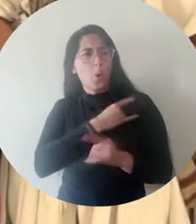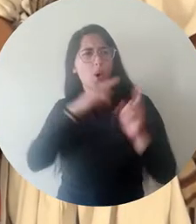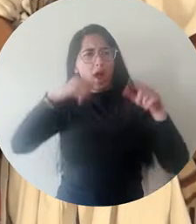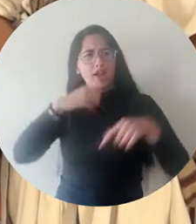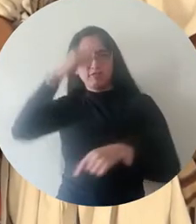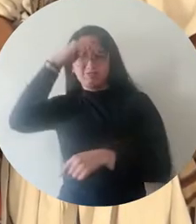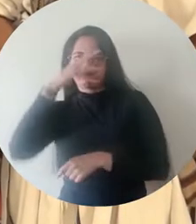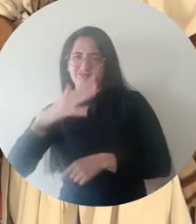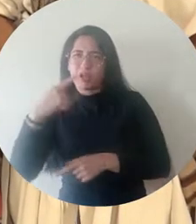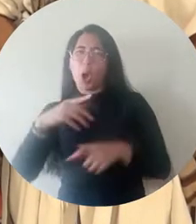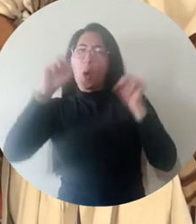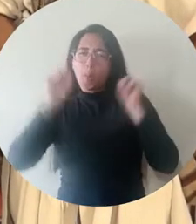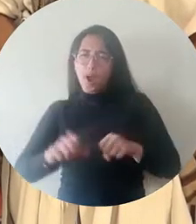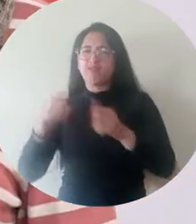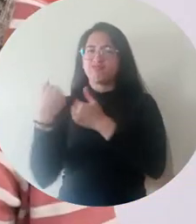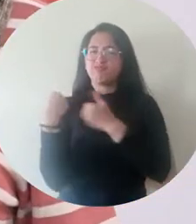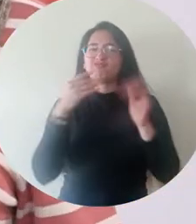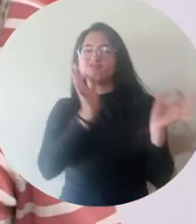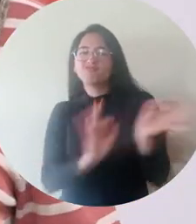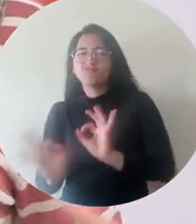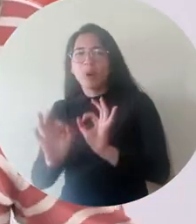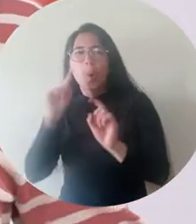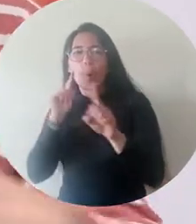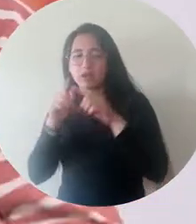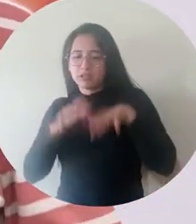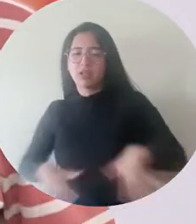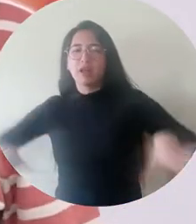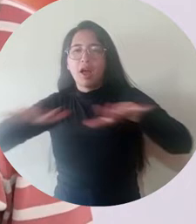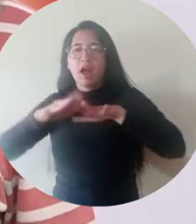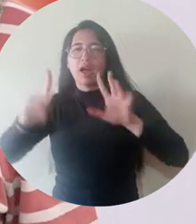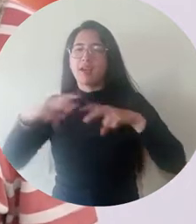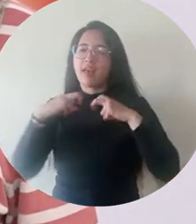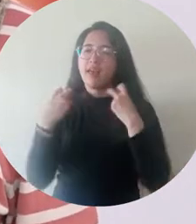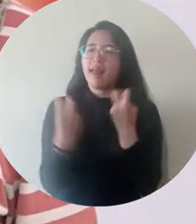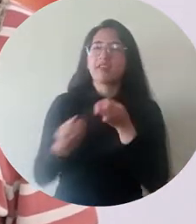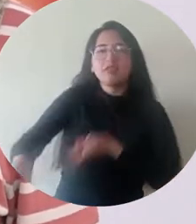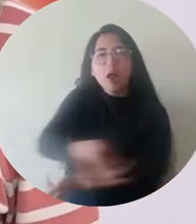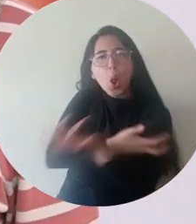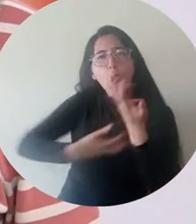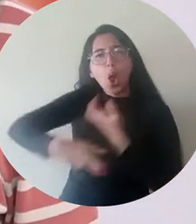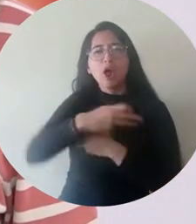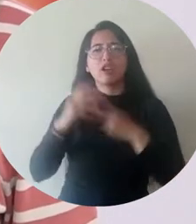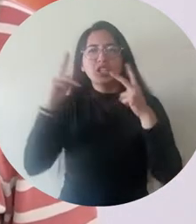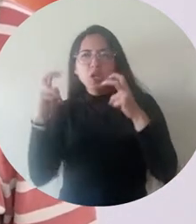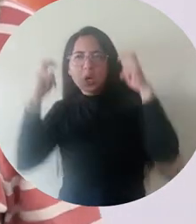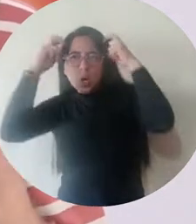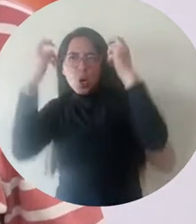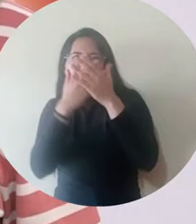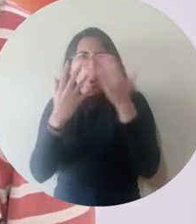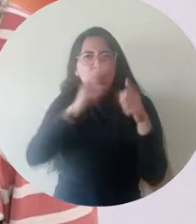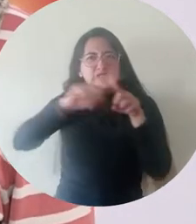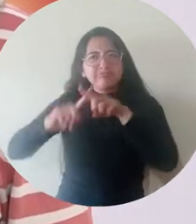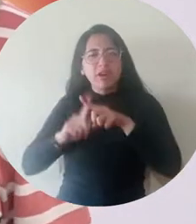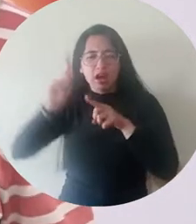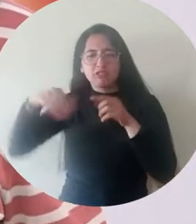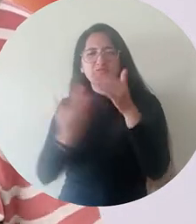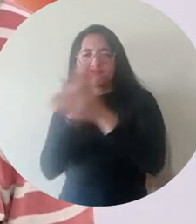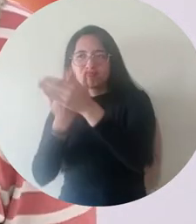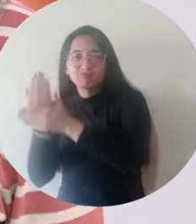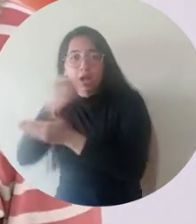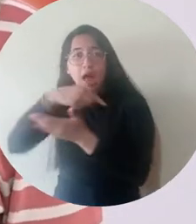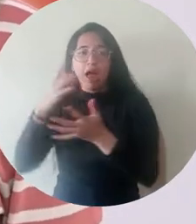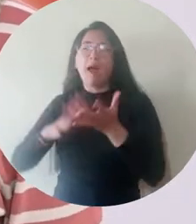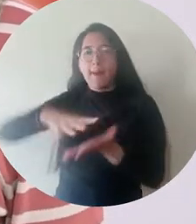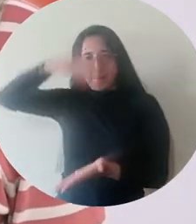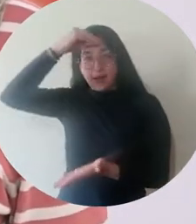Marta can organize a chance for us to share our ideas and to learn new things. Of course, that's